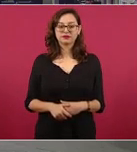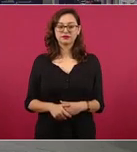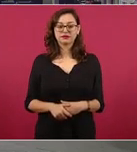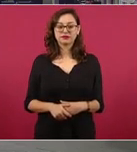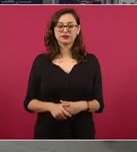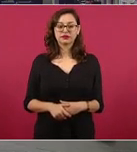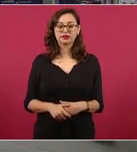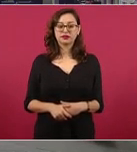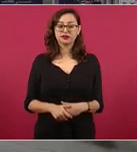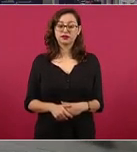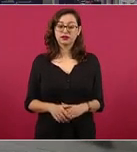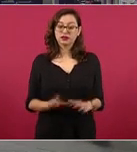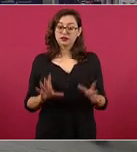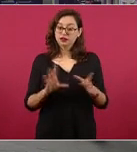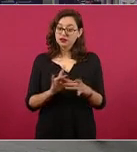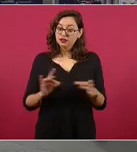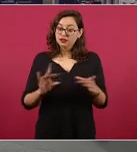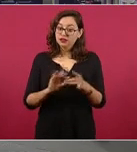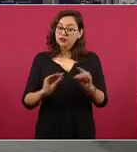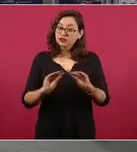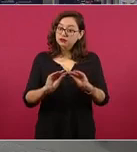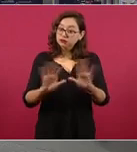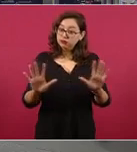Y aclaro,